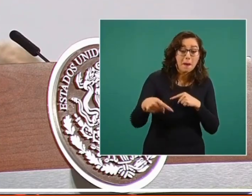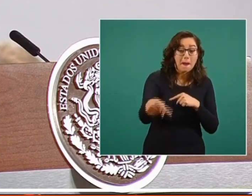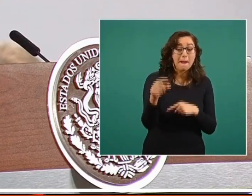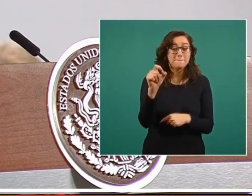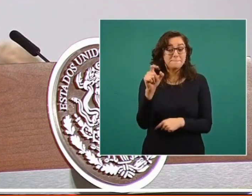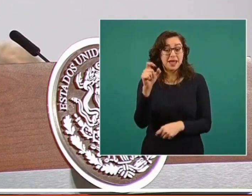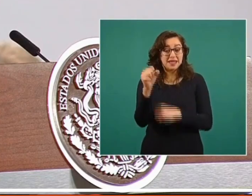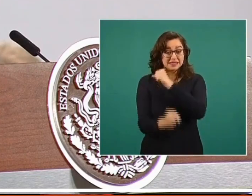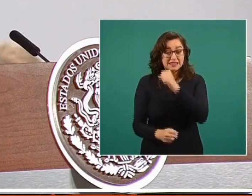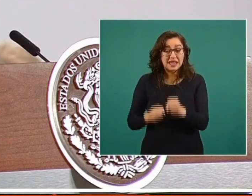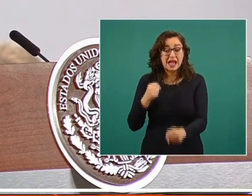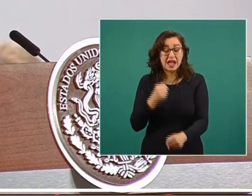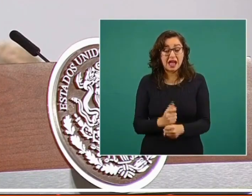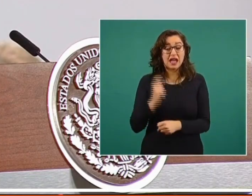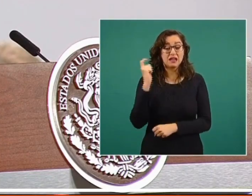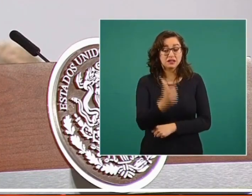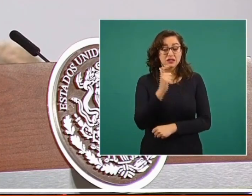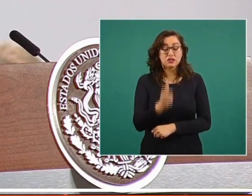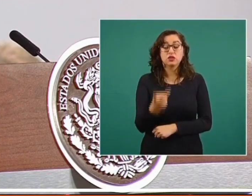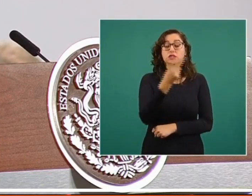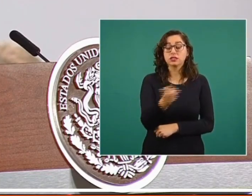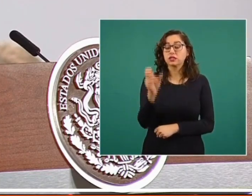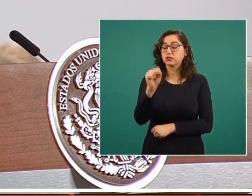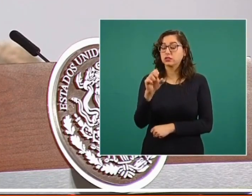es aproximado, de